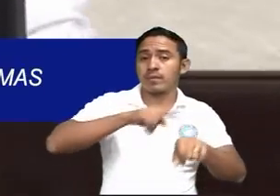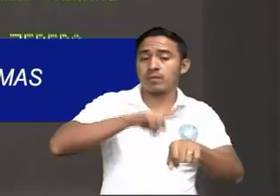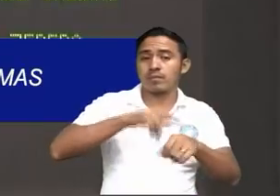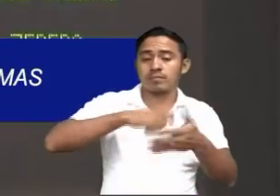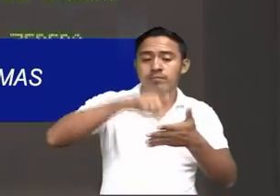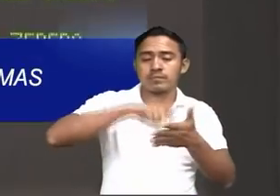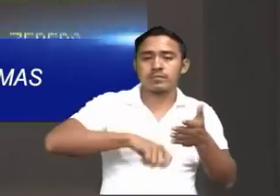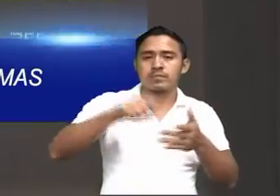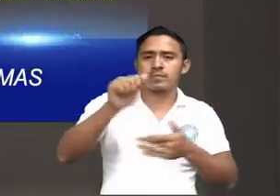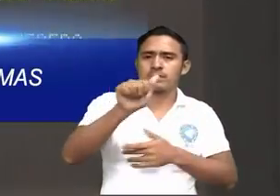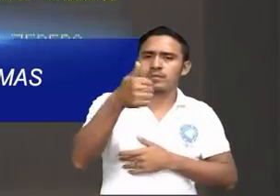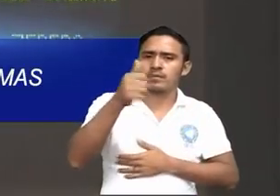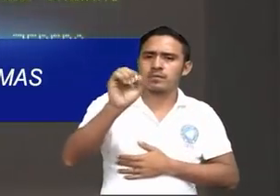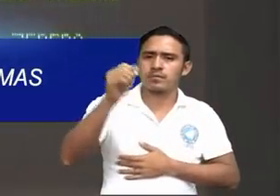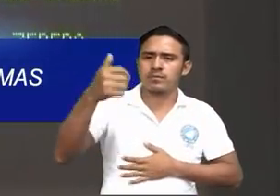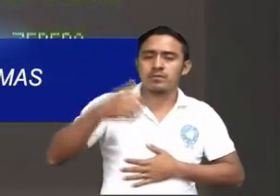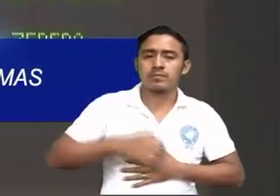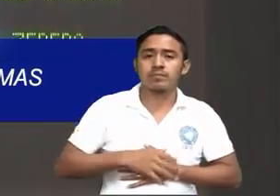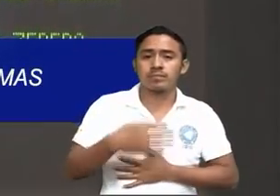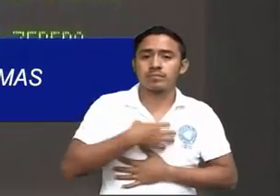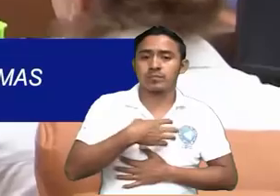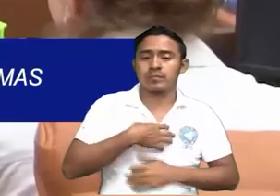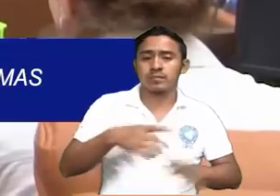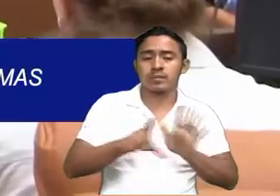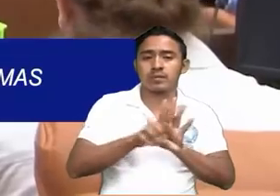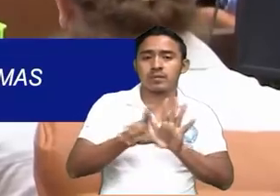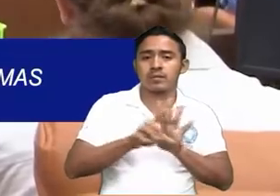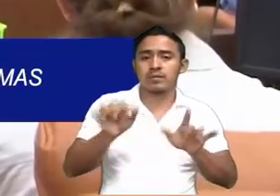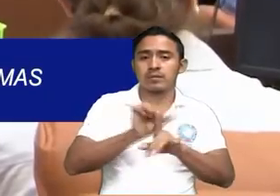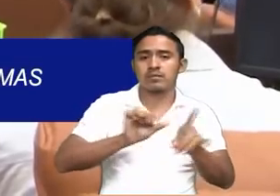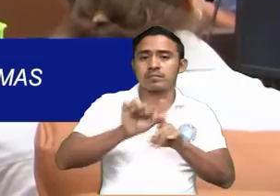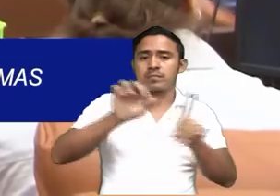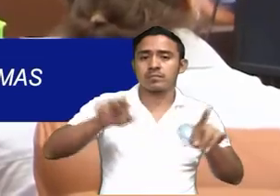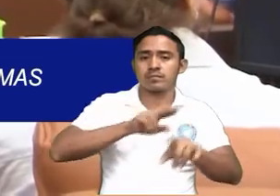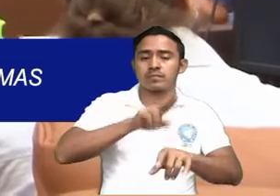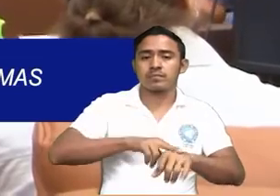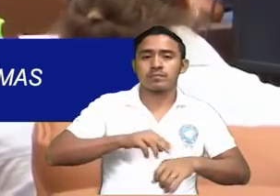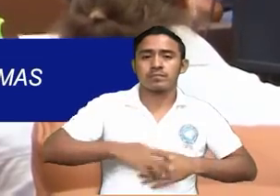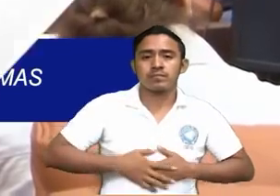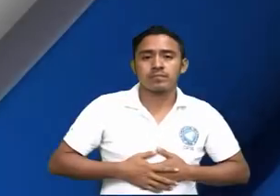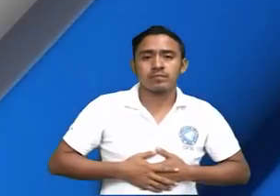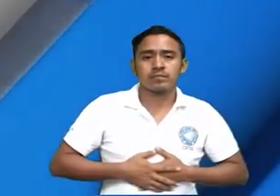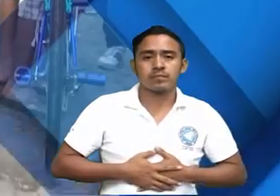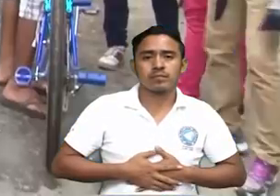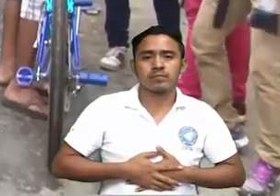ley 606, ley orgánica del Poder Legislativo.